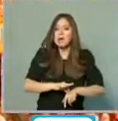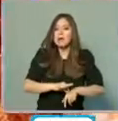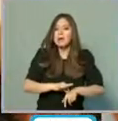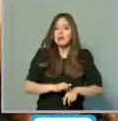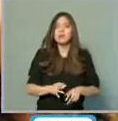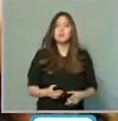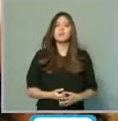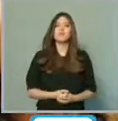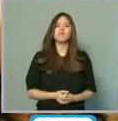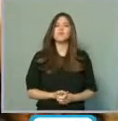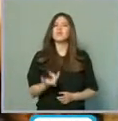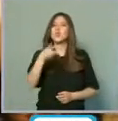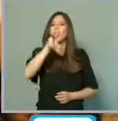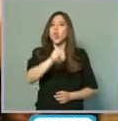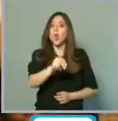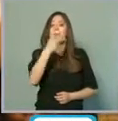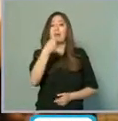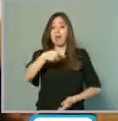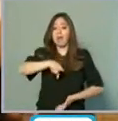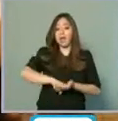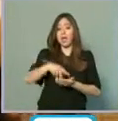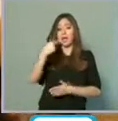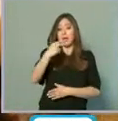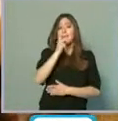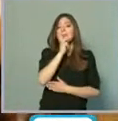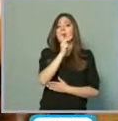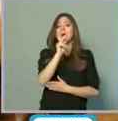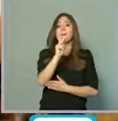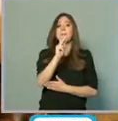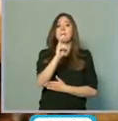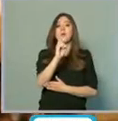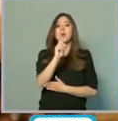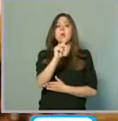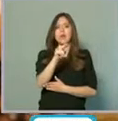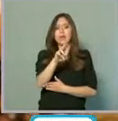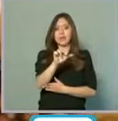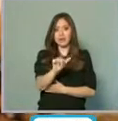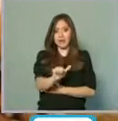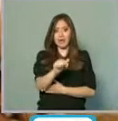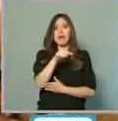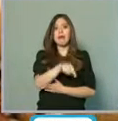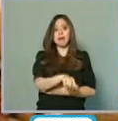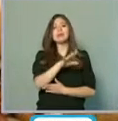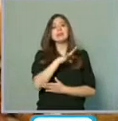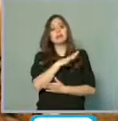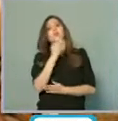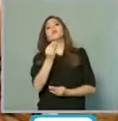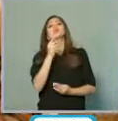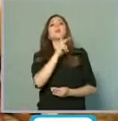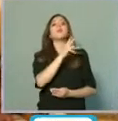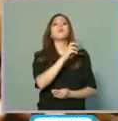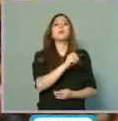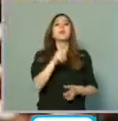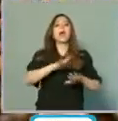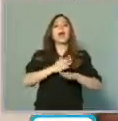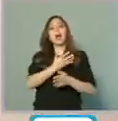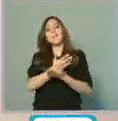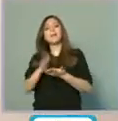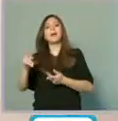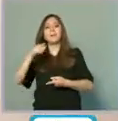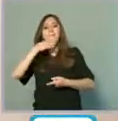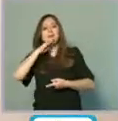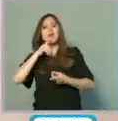proteína se refiere, definitivamente tiene más proteína que cereales como el maíz, como el trigo. Fíjense ustedes,